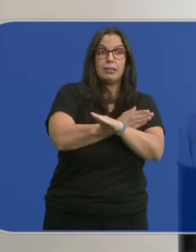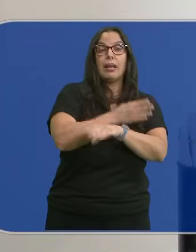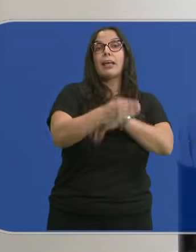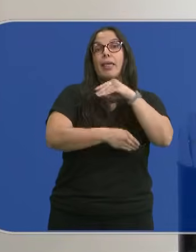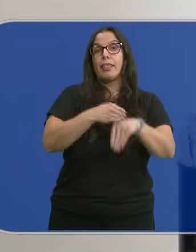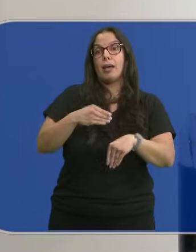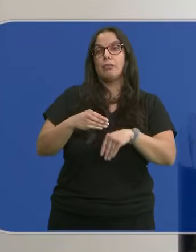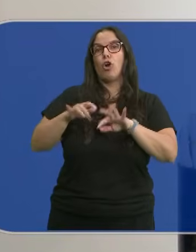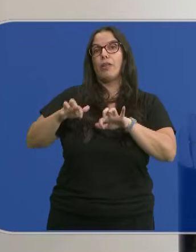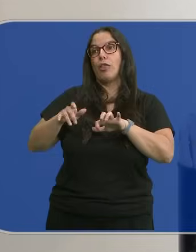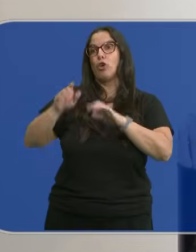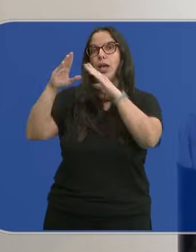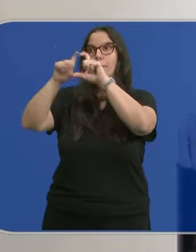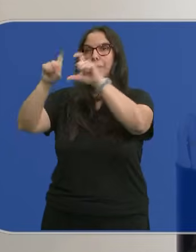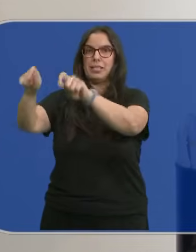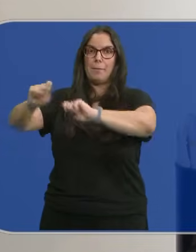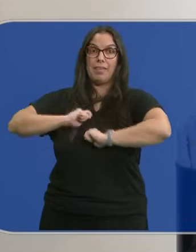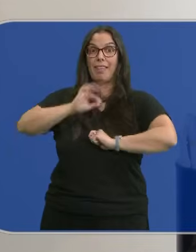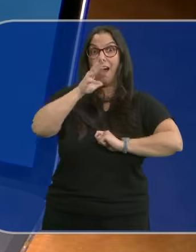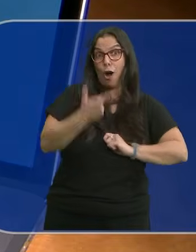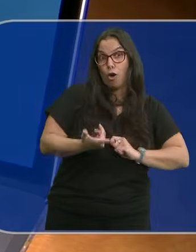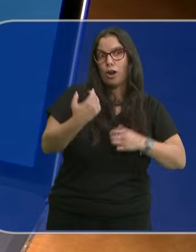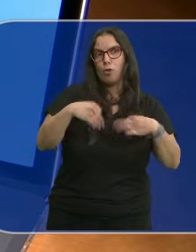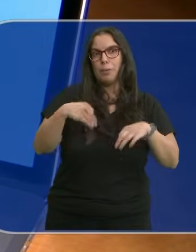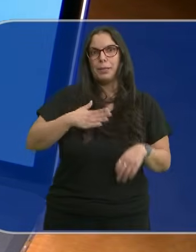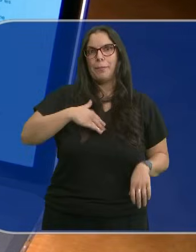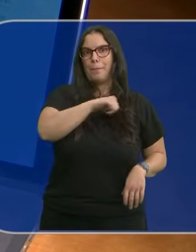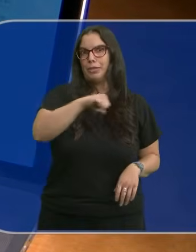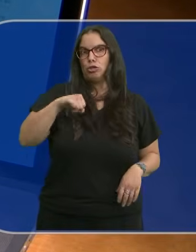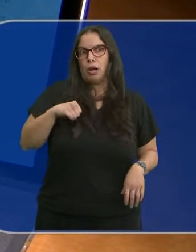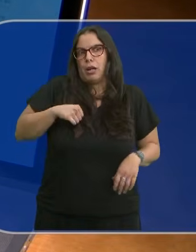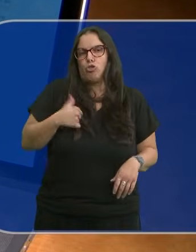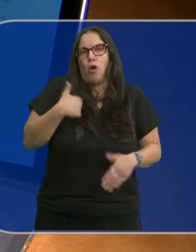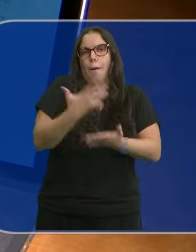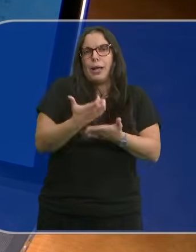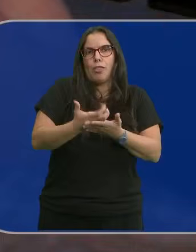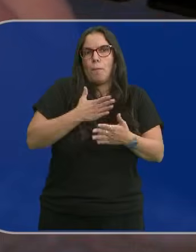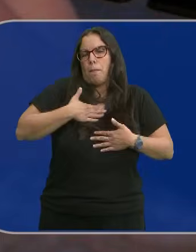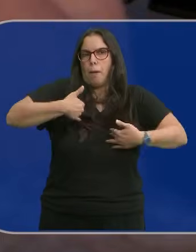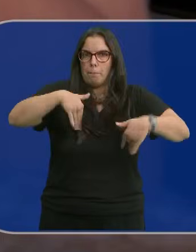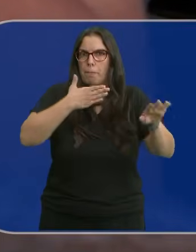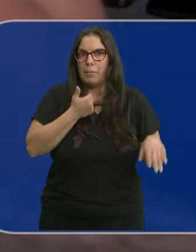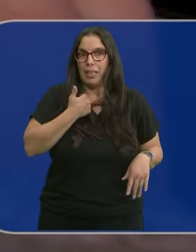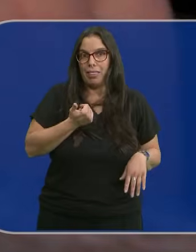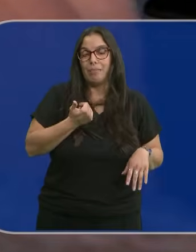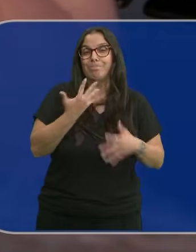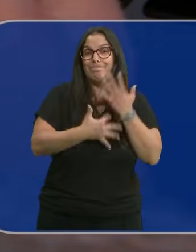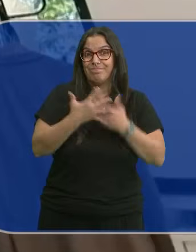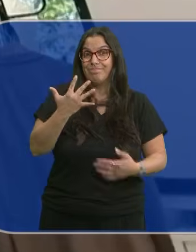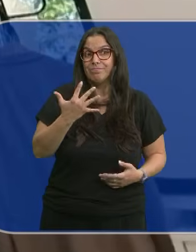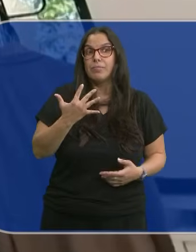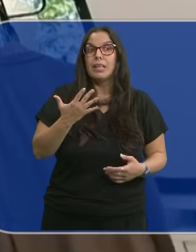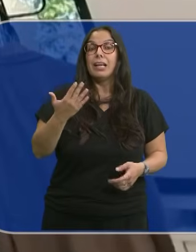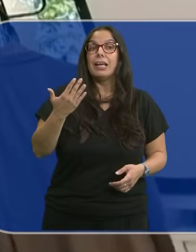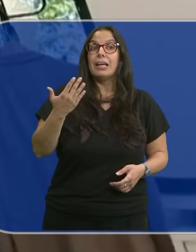empresa y ahora con el teletrabajo trabajamos con nuestro ordenador personal. Y yo en mi ordenador personal pues instalo las aplicaciones que en mi ámbito personal considero. Siempre